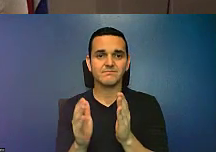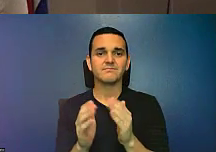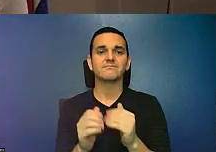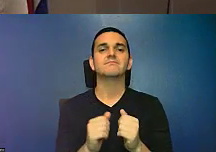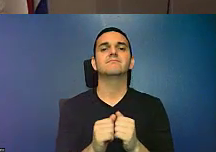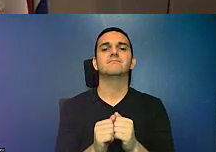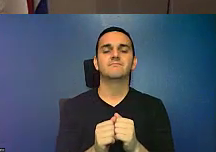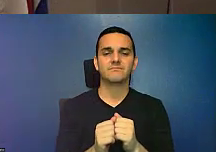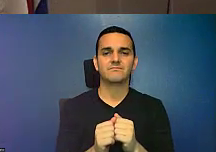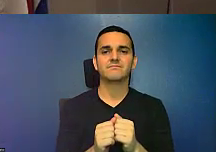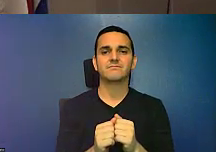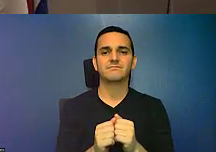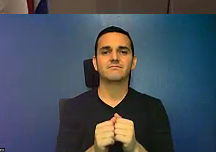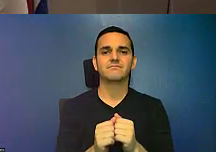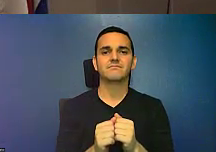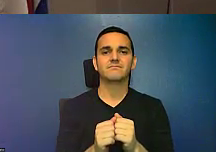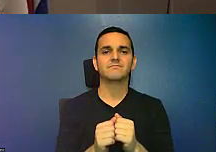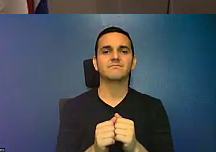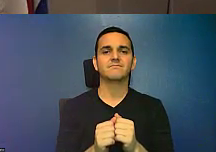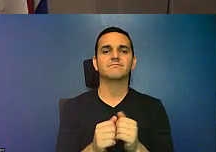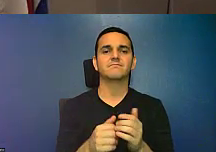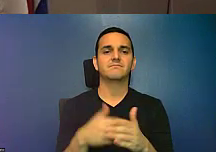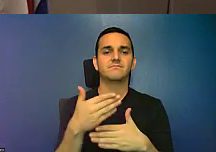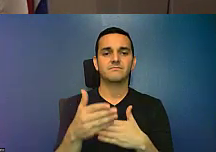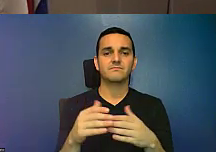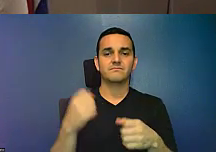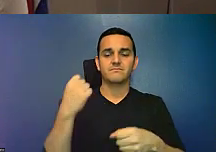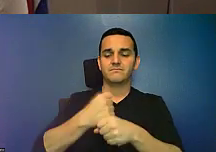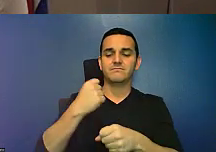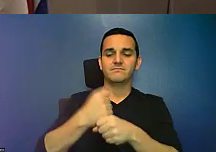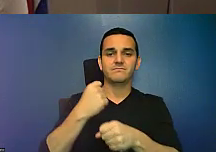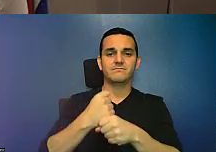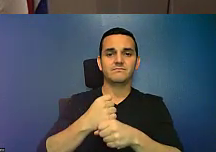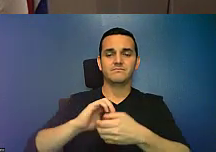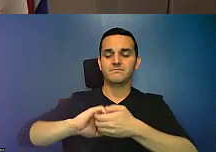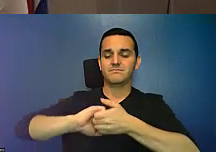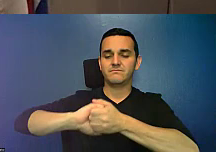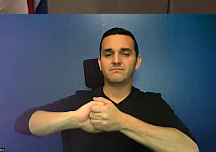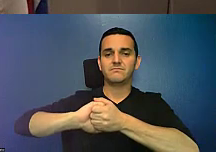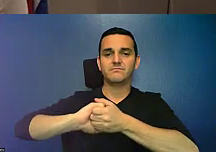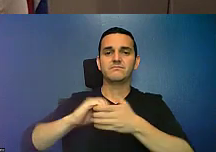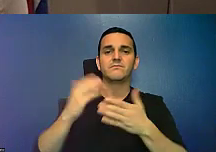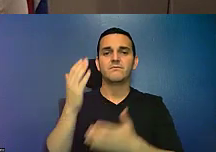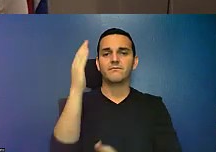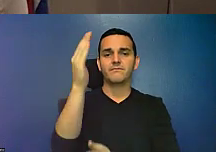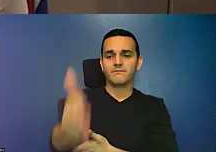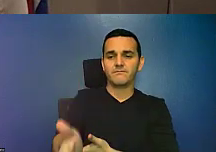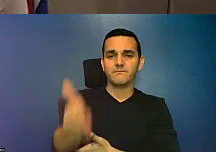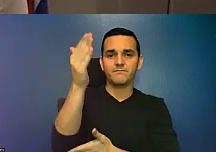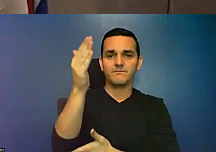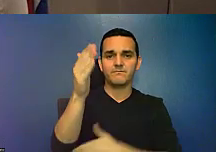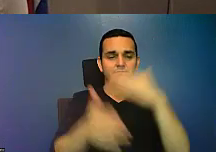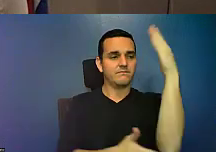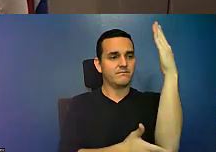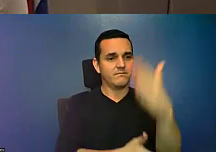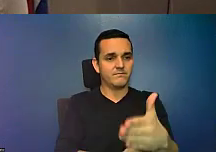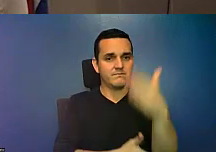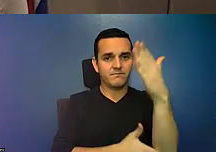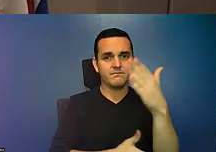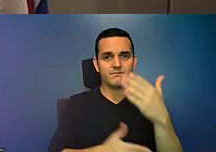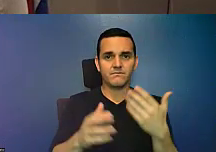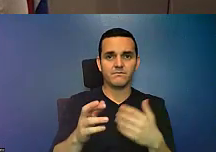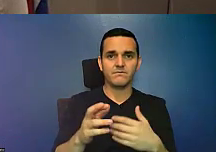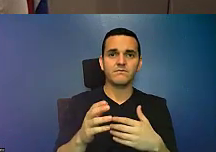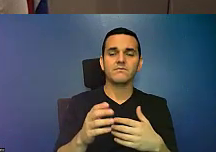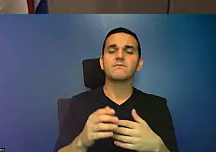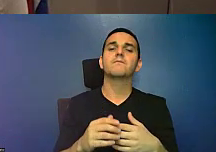piezas y eventualmente ya trabajar mano a mano, porque es un brazo robótico en escala, igual nos sirve